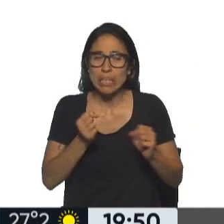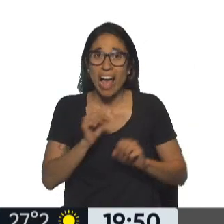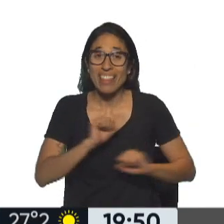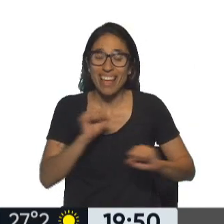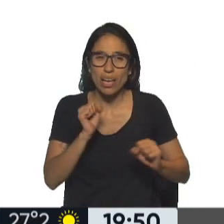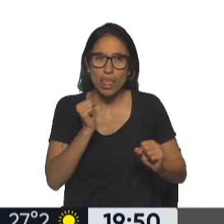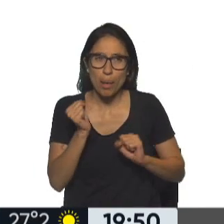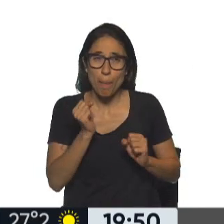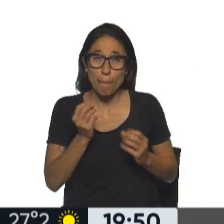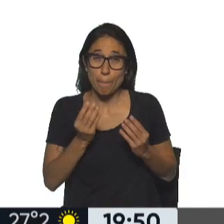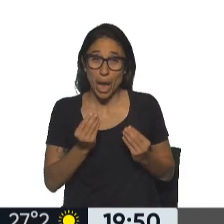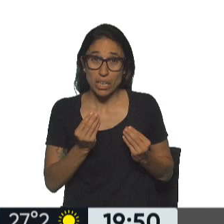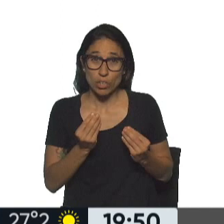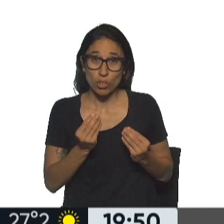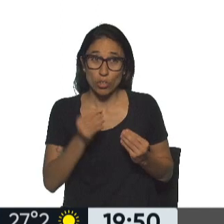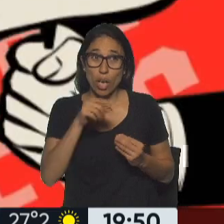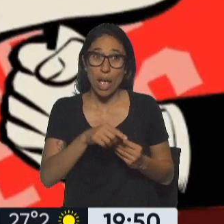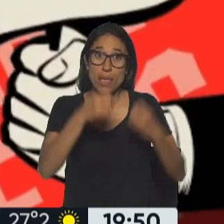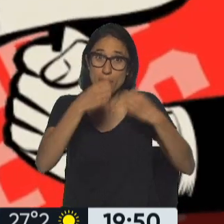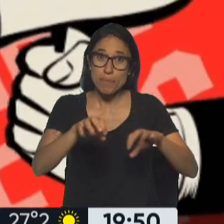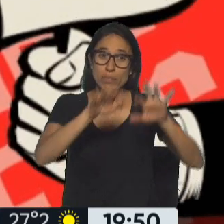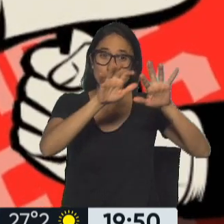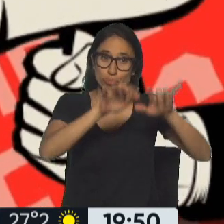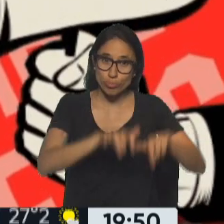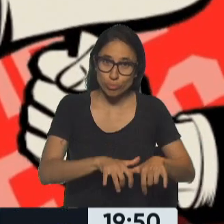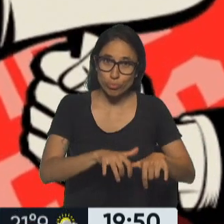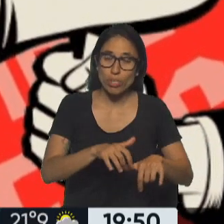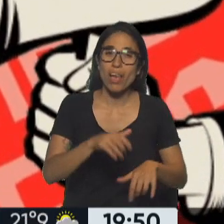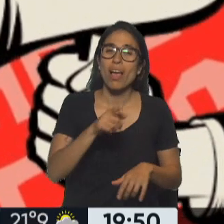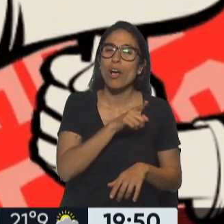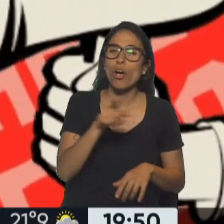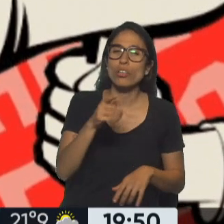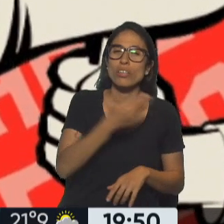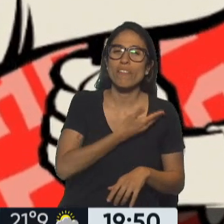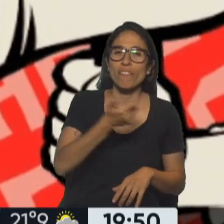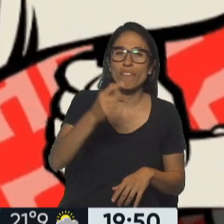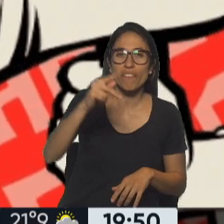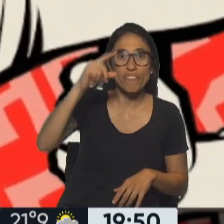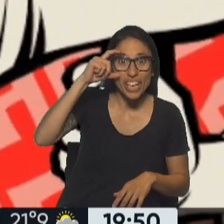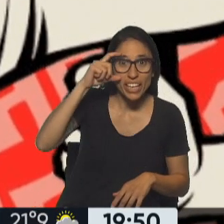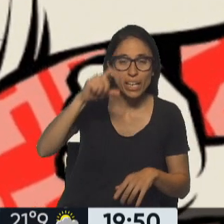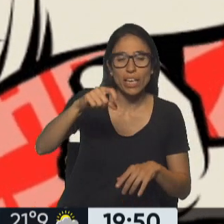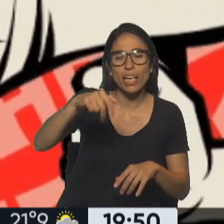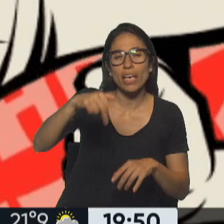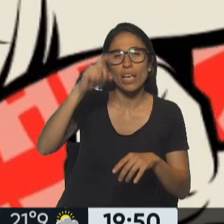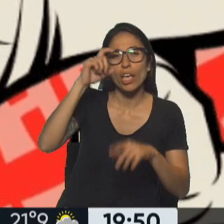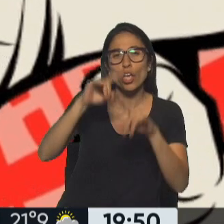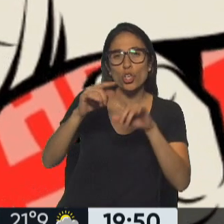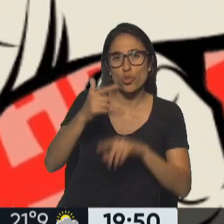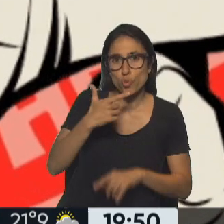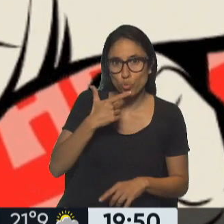de escribir un proyecto antifaking news estuve investigando que en varios países